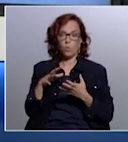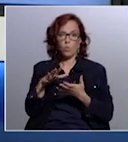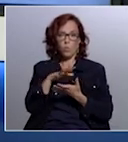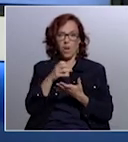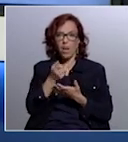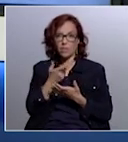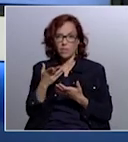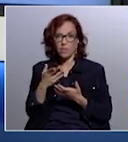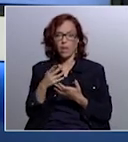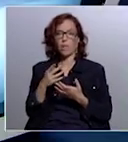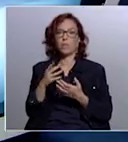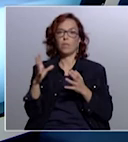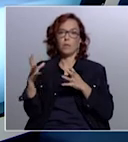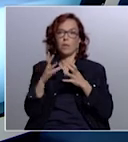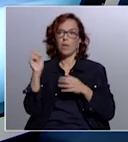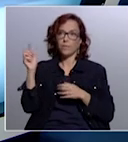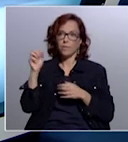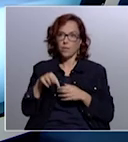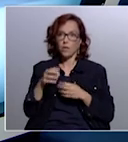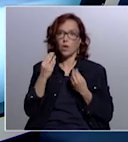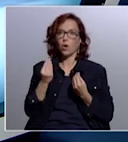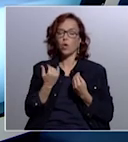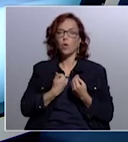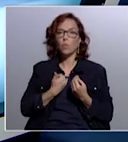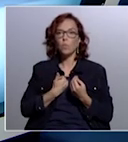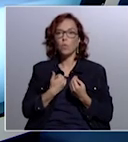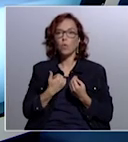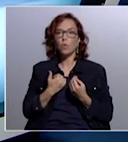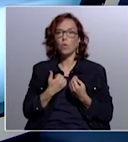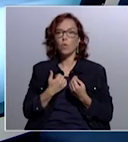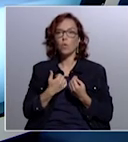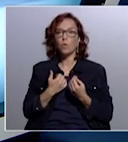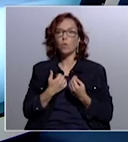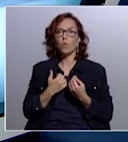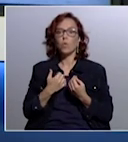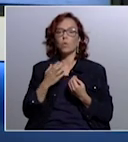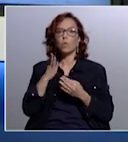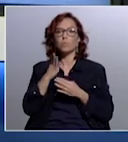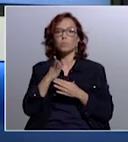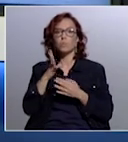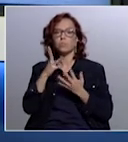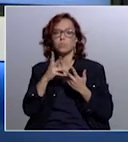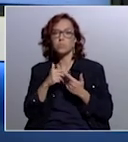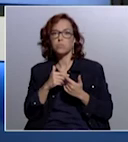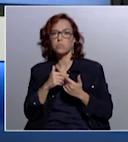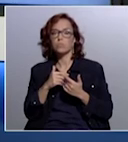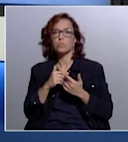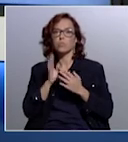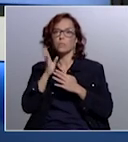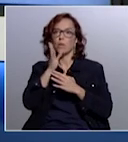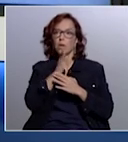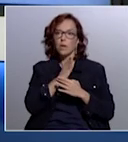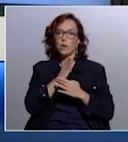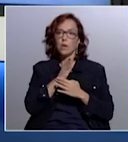extranjeros que pasan también por acá como hacerse también parte del circuito cultural es decir que el recorrido de